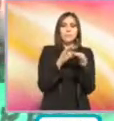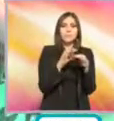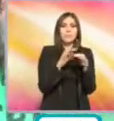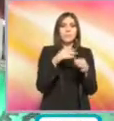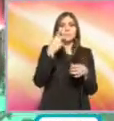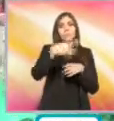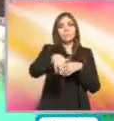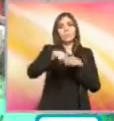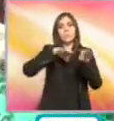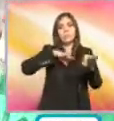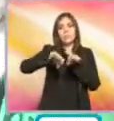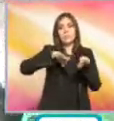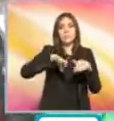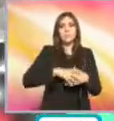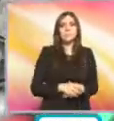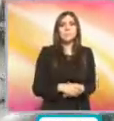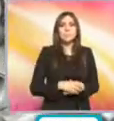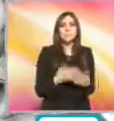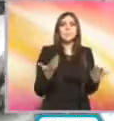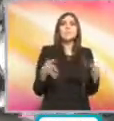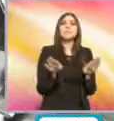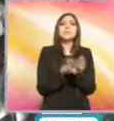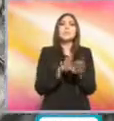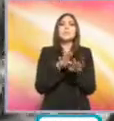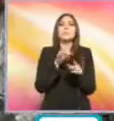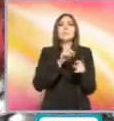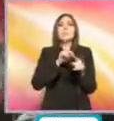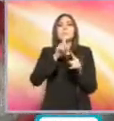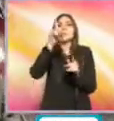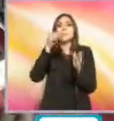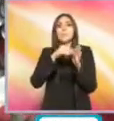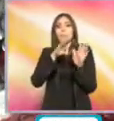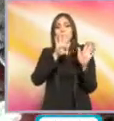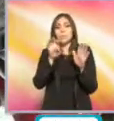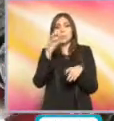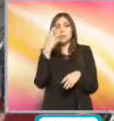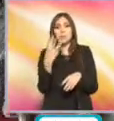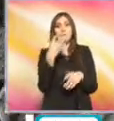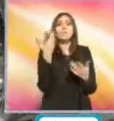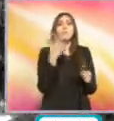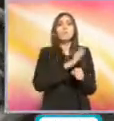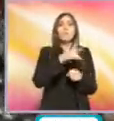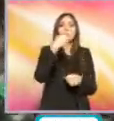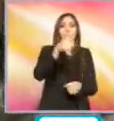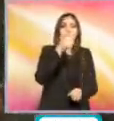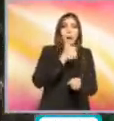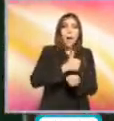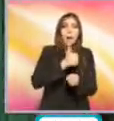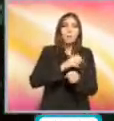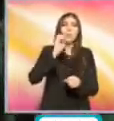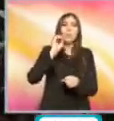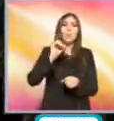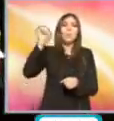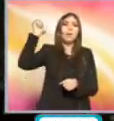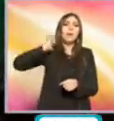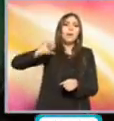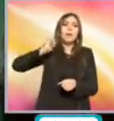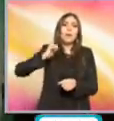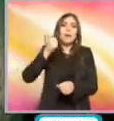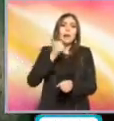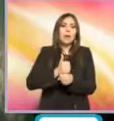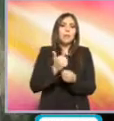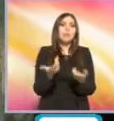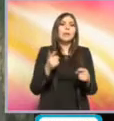este oficio. ¿Y cómo fue de 1903? ¿Serían sus abuelos o sus tatarabuelos? Fueron nuestros